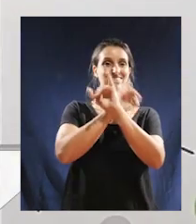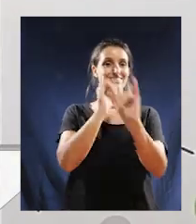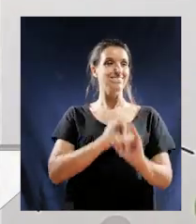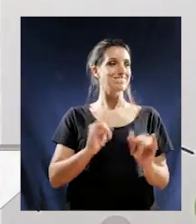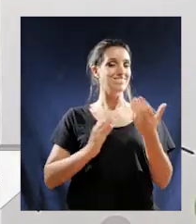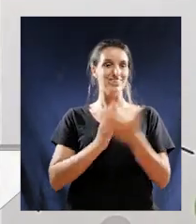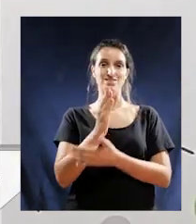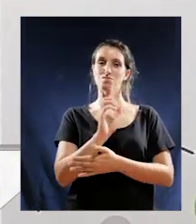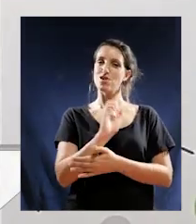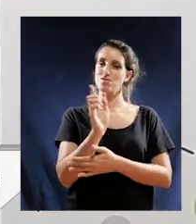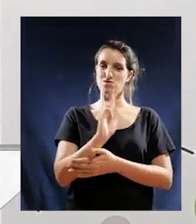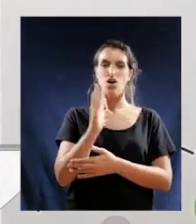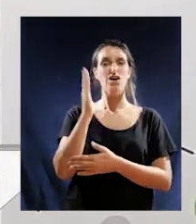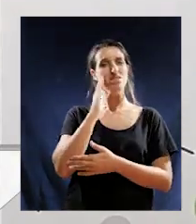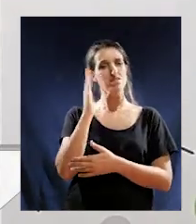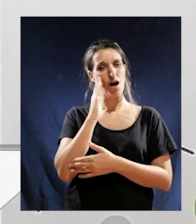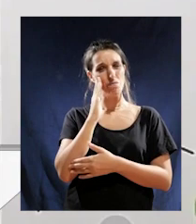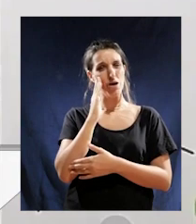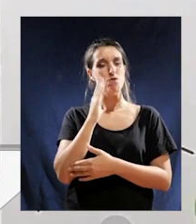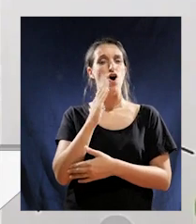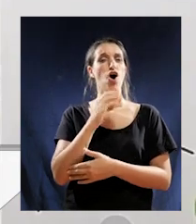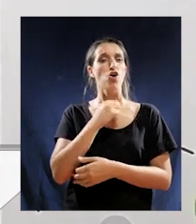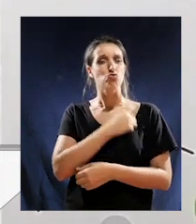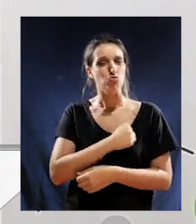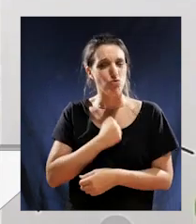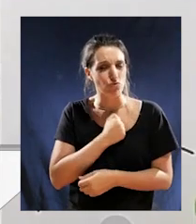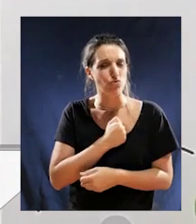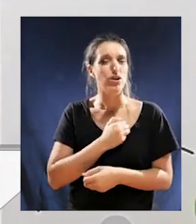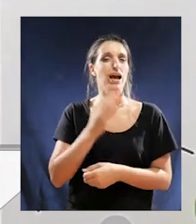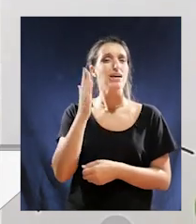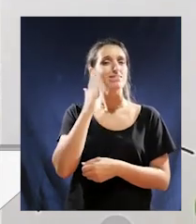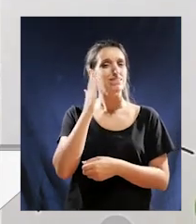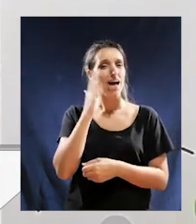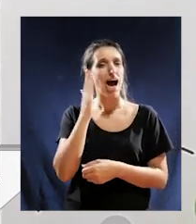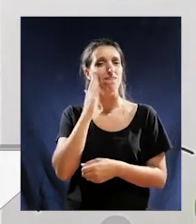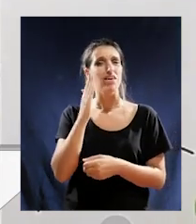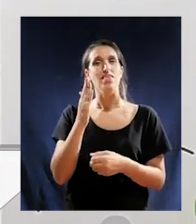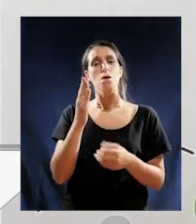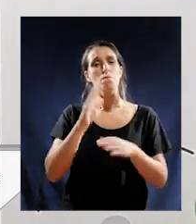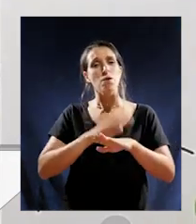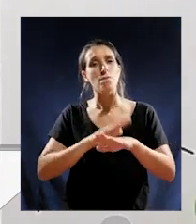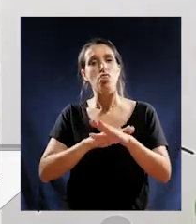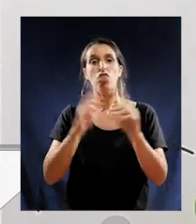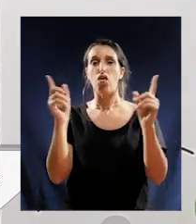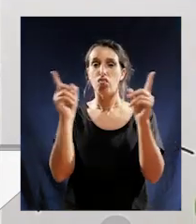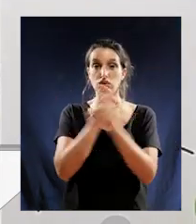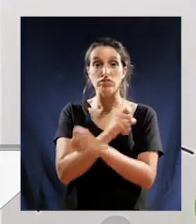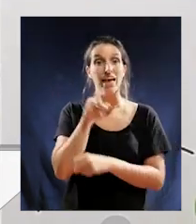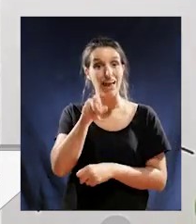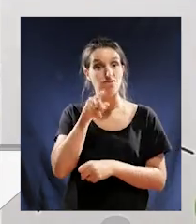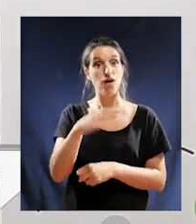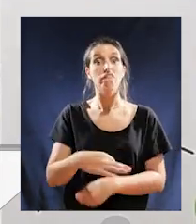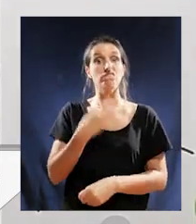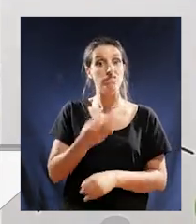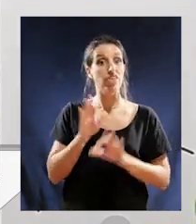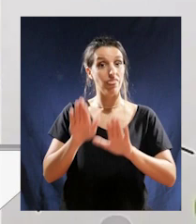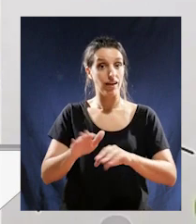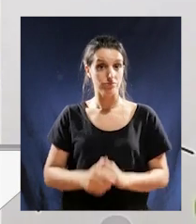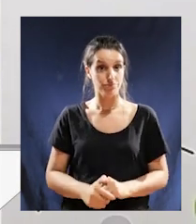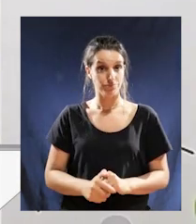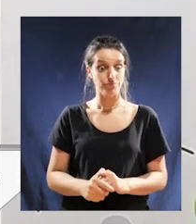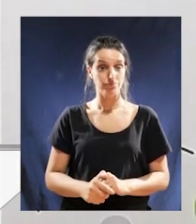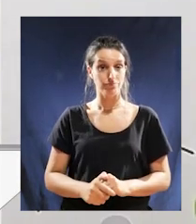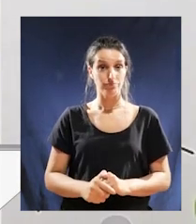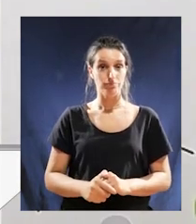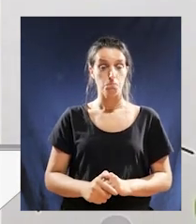no está hecha nunca no estuvo hecha de puras alegrías por supuesto que sabemos de la penuria sabemos de los dolores sabemos de los tragos amargos de